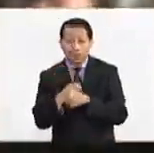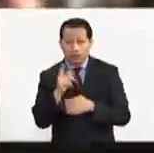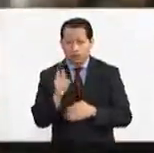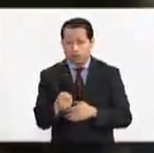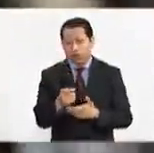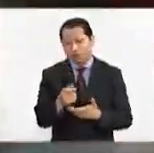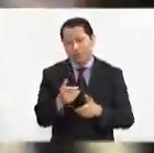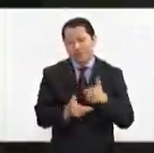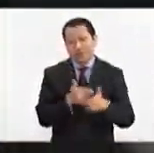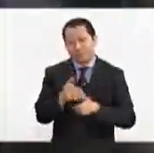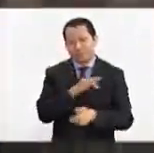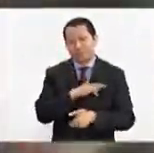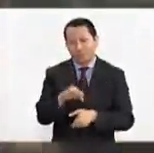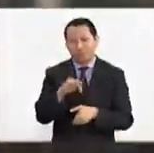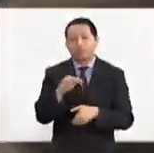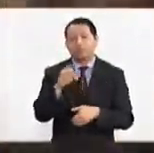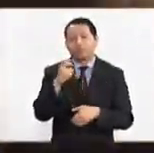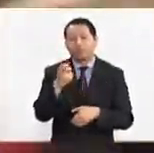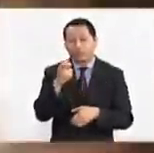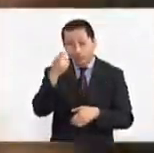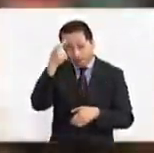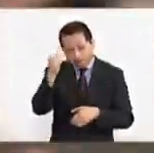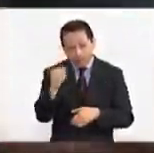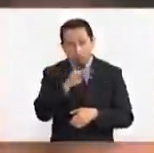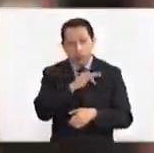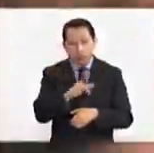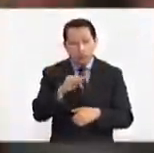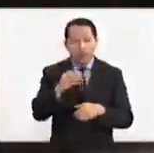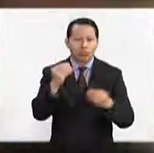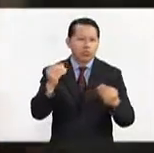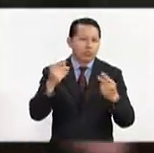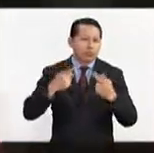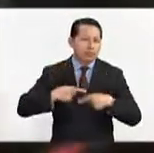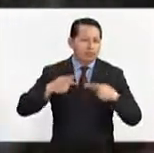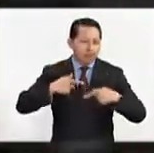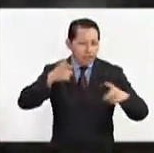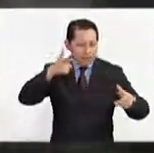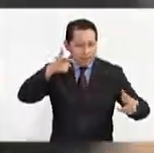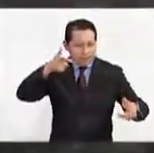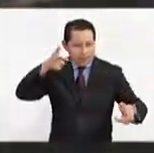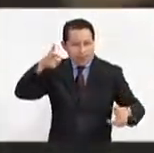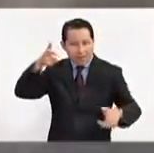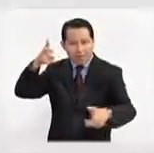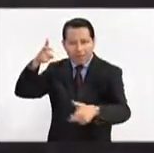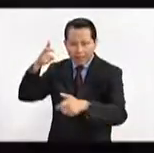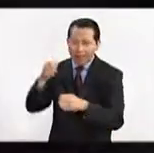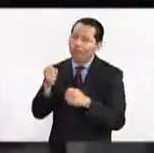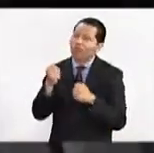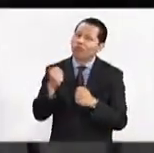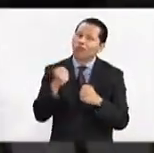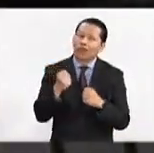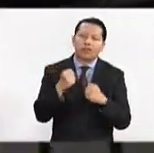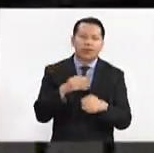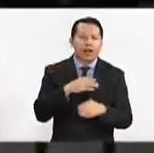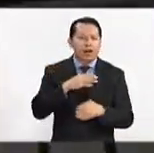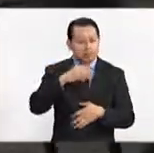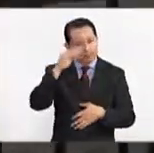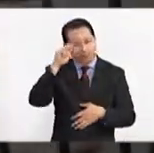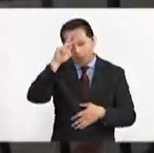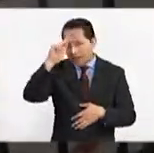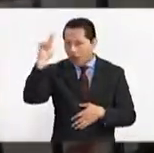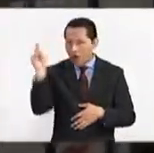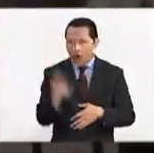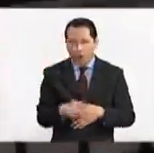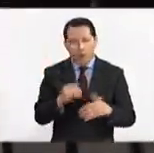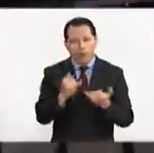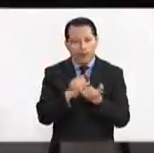automáticos, lo cual explica por qué razón pudo matar a tantas personas en lo que es definitivamente pues la peor masacre con armas de fuego en